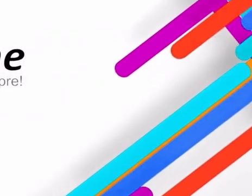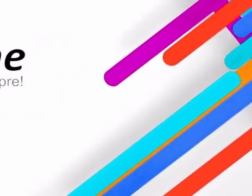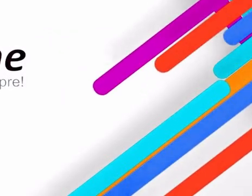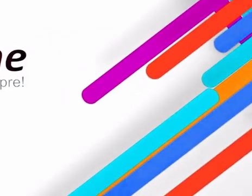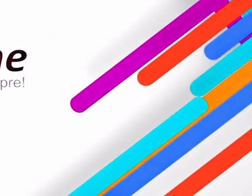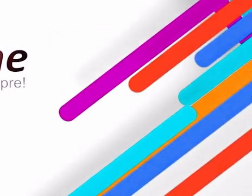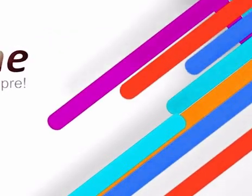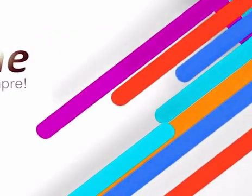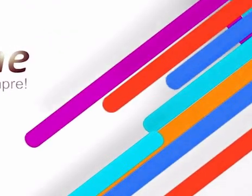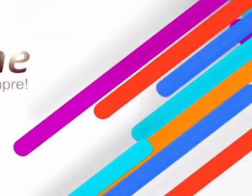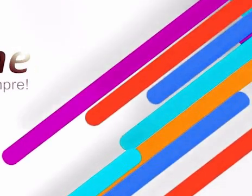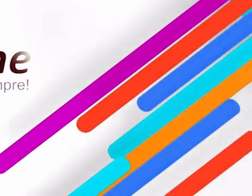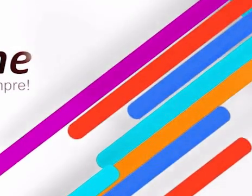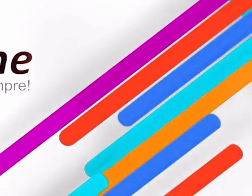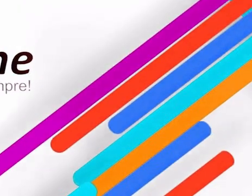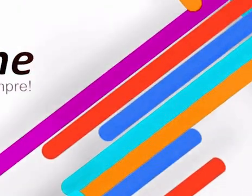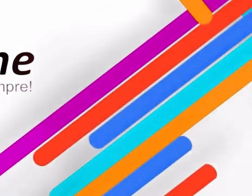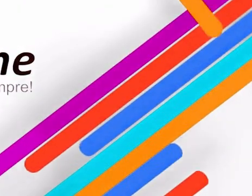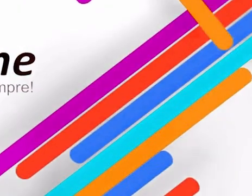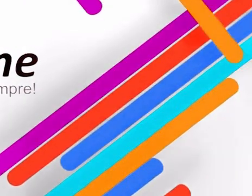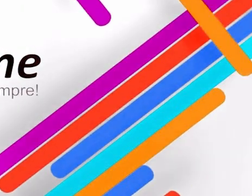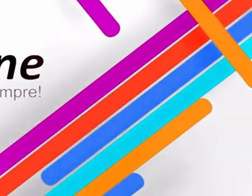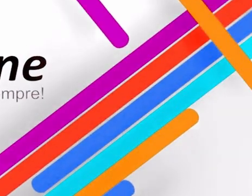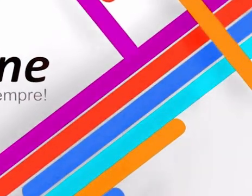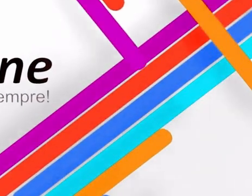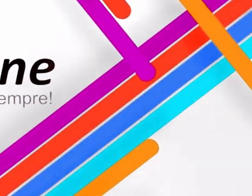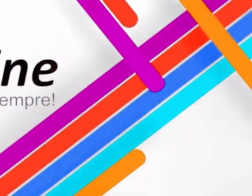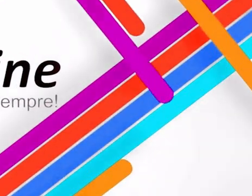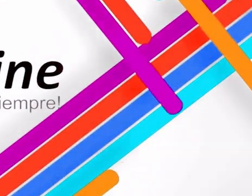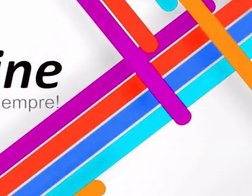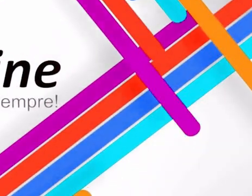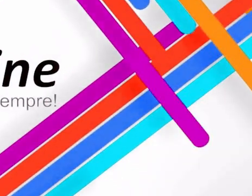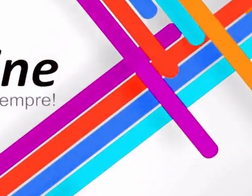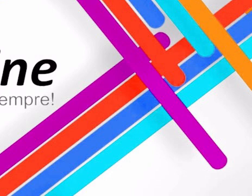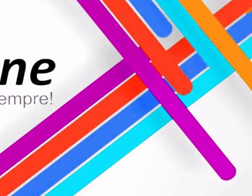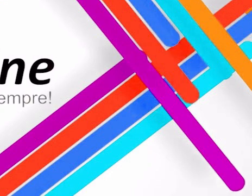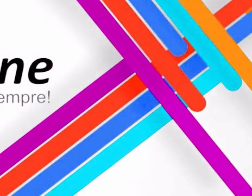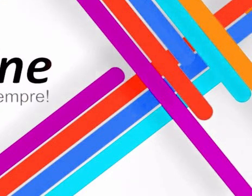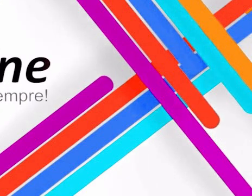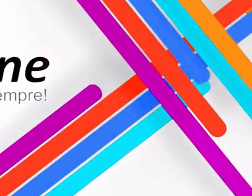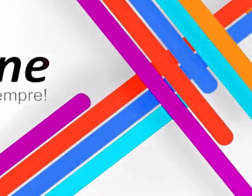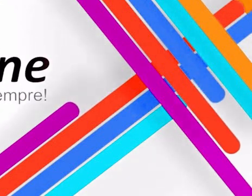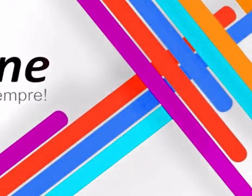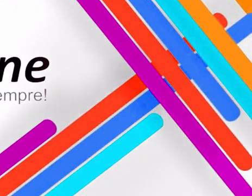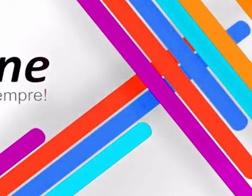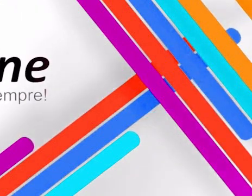Somos Radio Online, la radio del entretenimiento en Colombia.